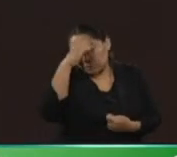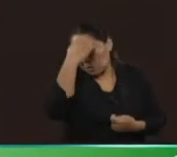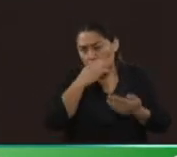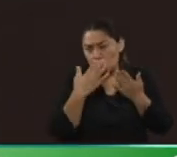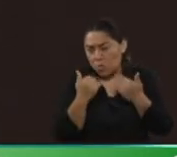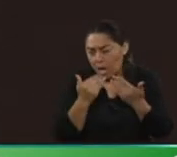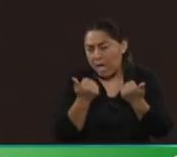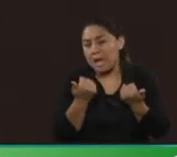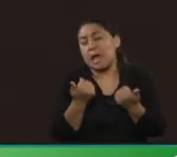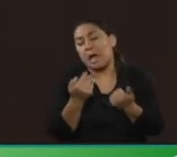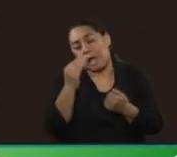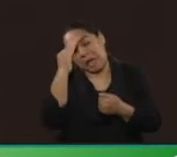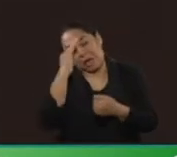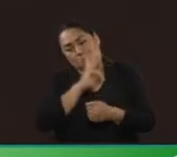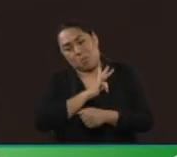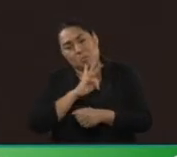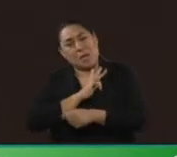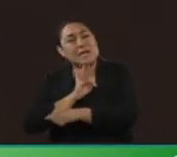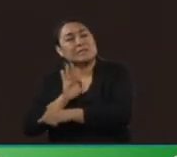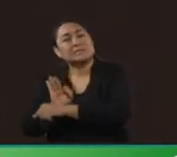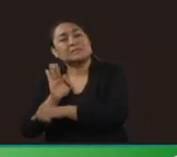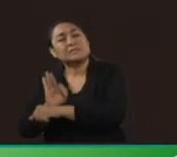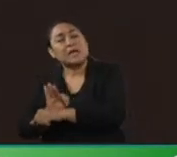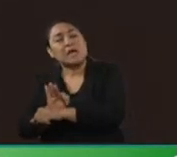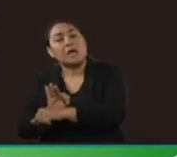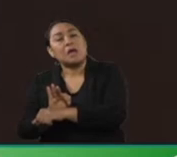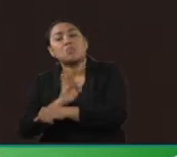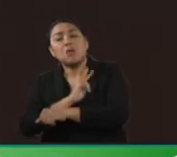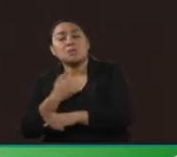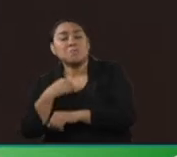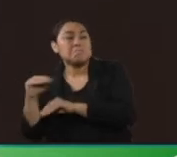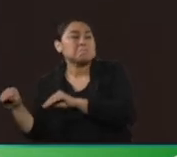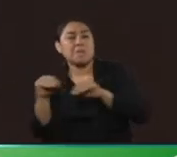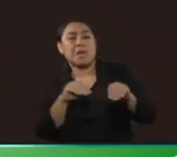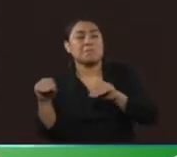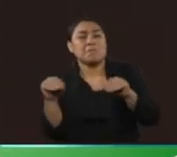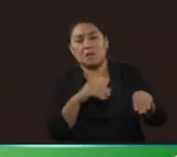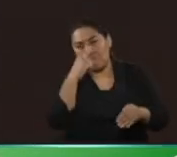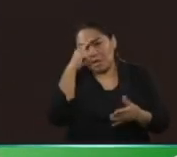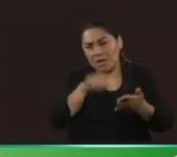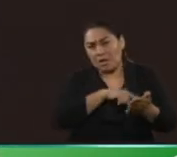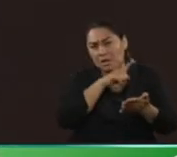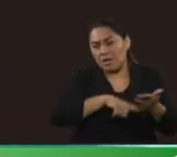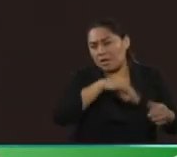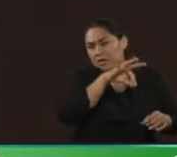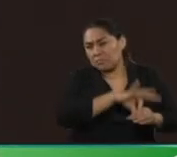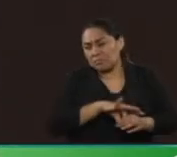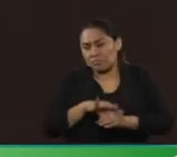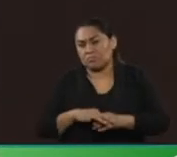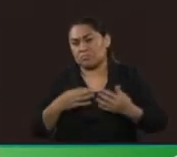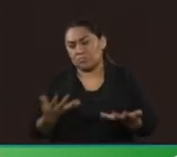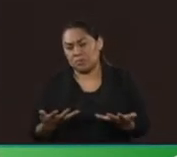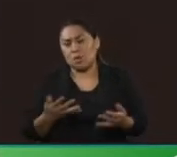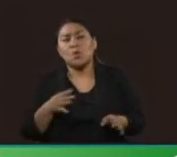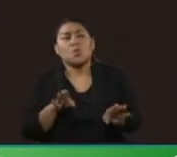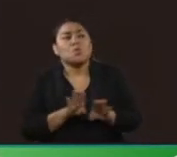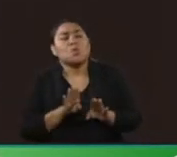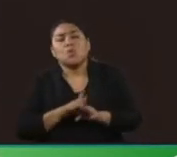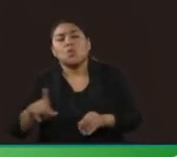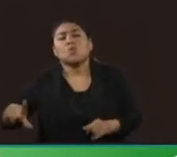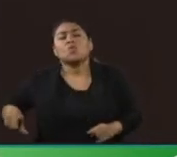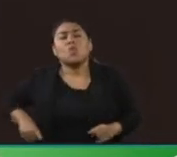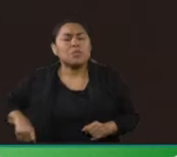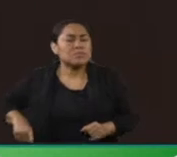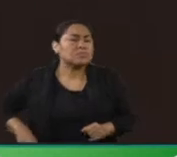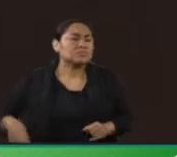claros favoritismos lleguen a las boletas Y cómo podría hacer frente el estado a las pretensiones de